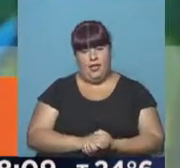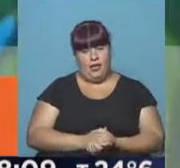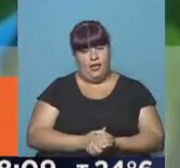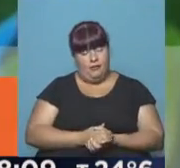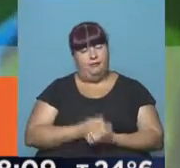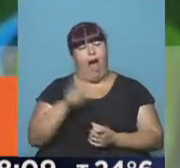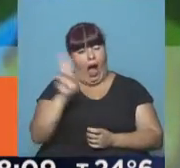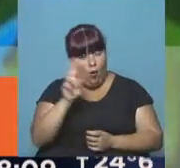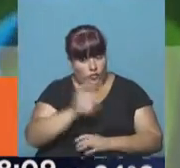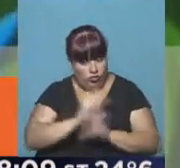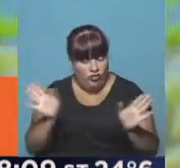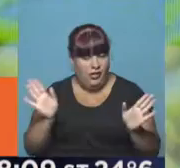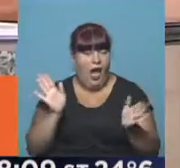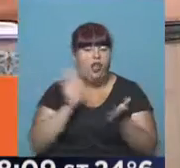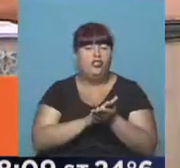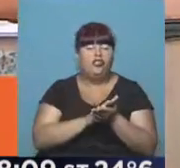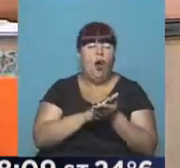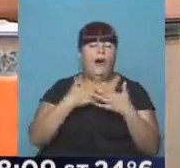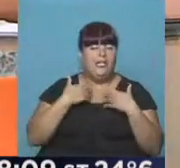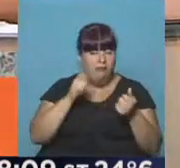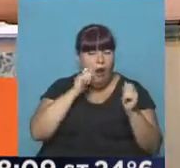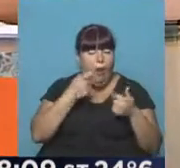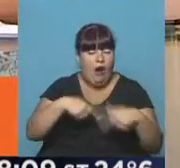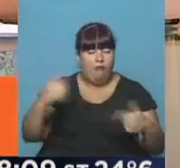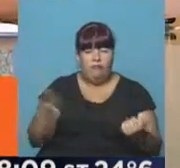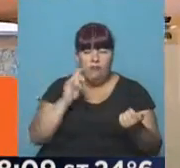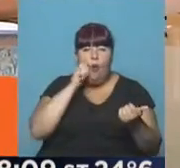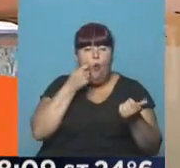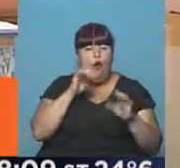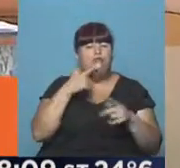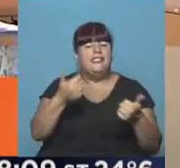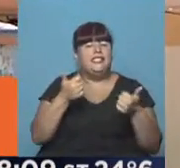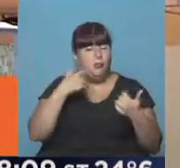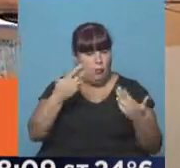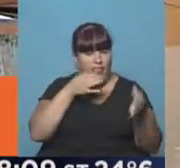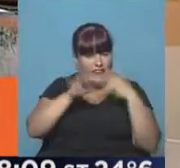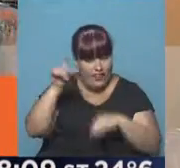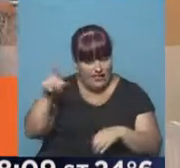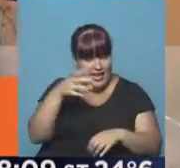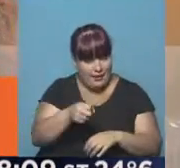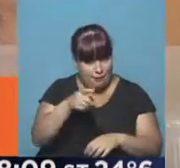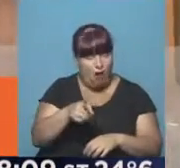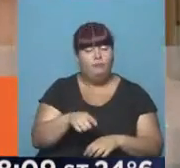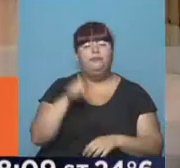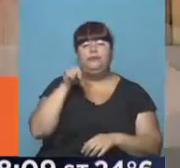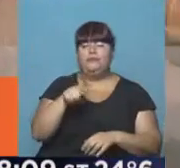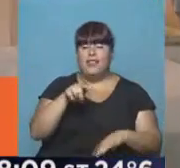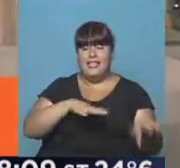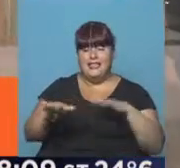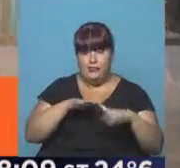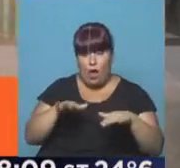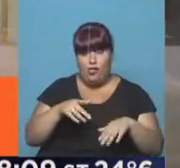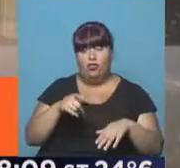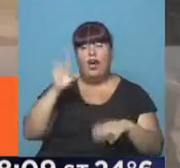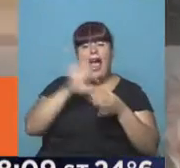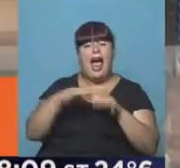permitió en cuanto a la sanidad que el producto ya era considerado un apto esa situación hizo